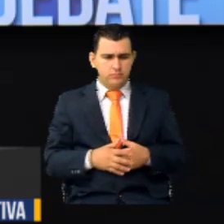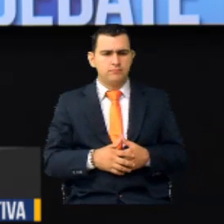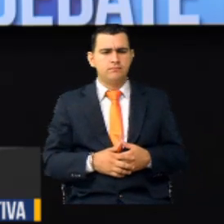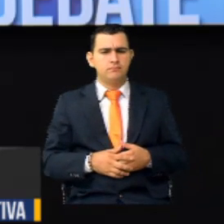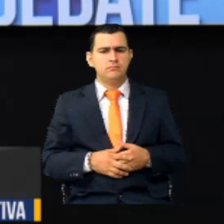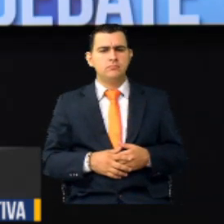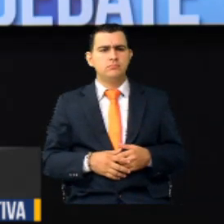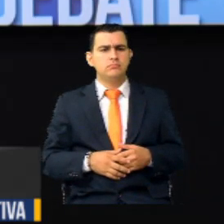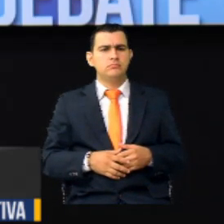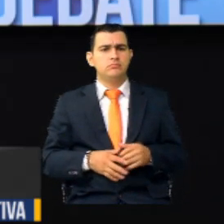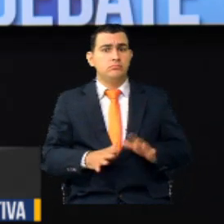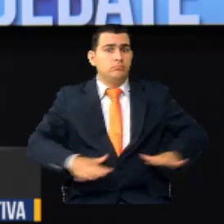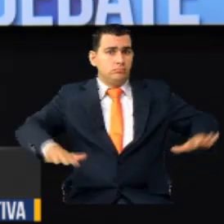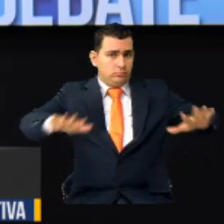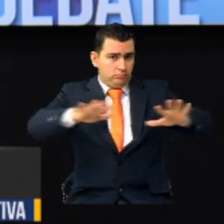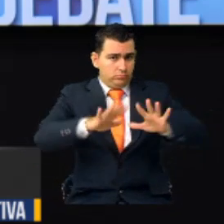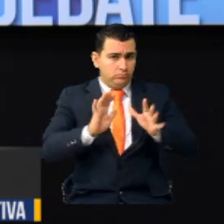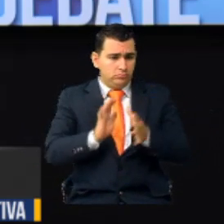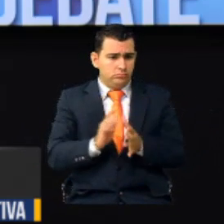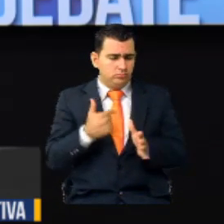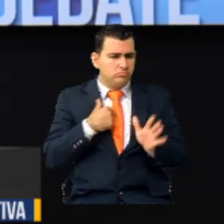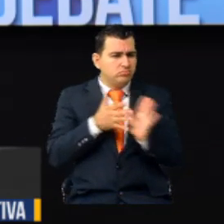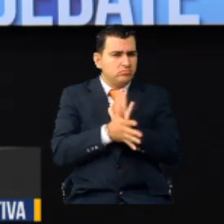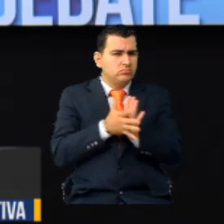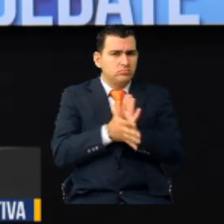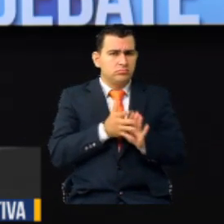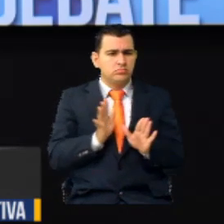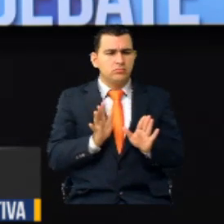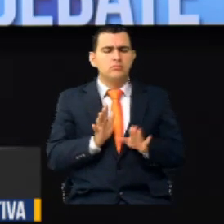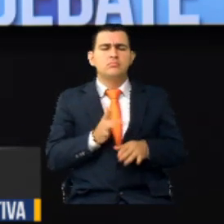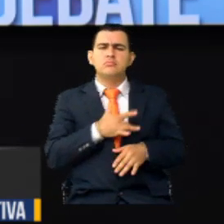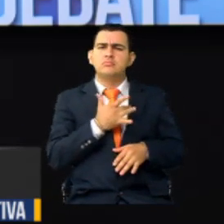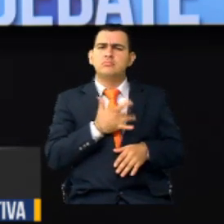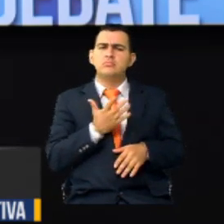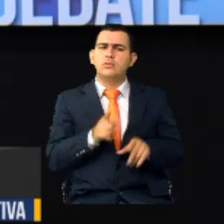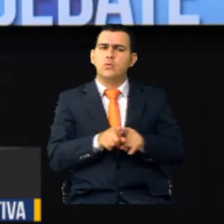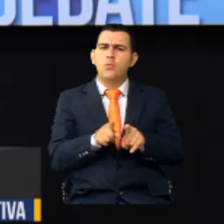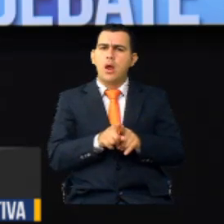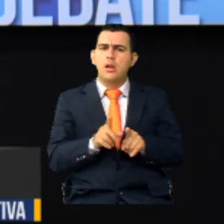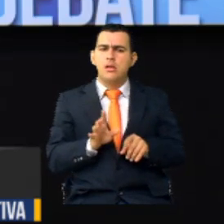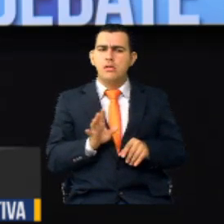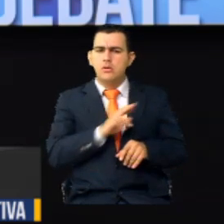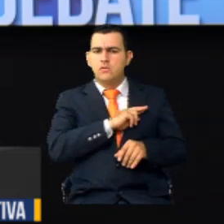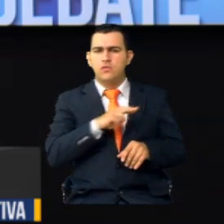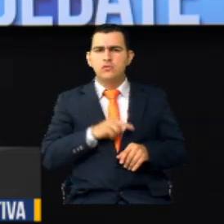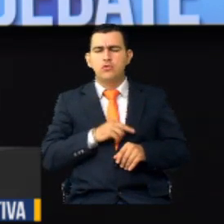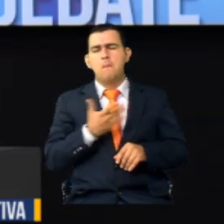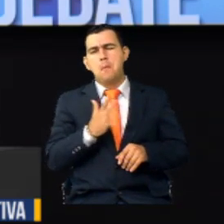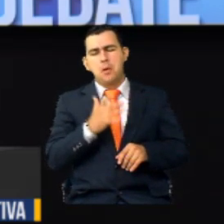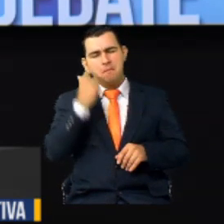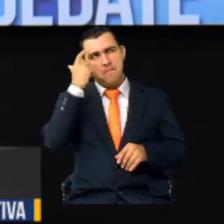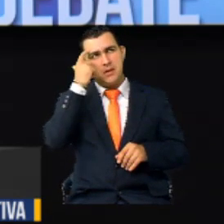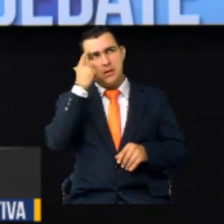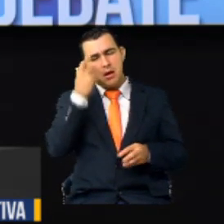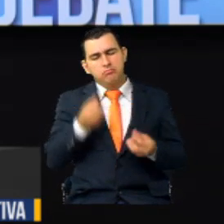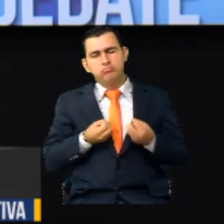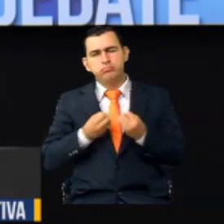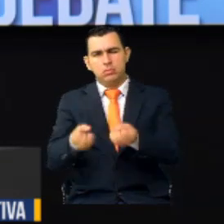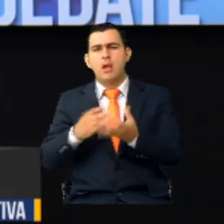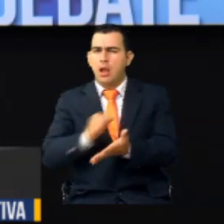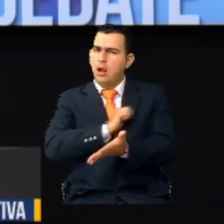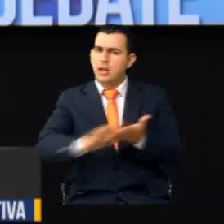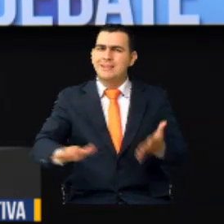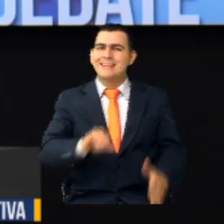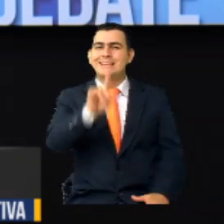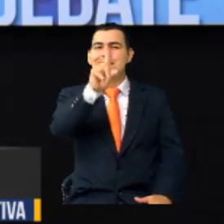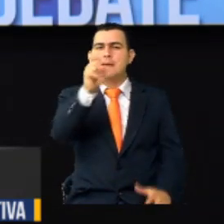una figura que se podría aplicar en ese sentido. Estaríamos nosotros garantizando alrededor de 6.000, que es prácticamente en su momento el